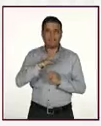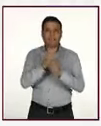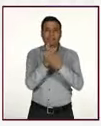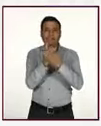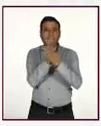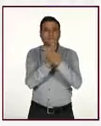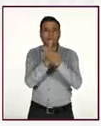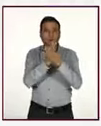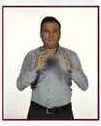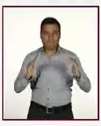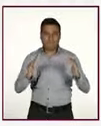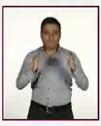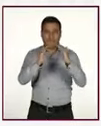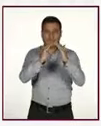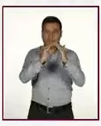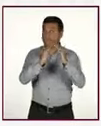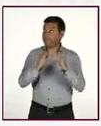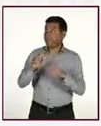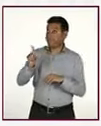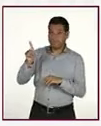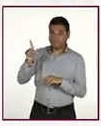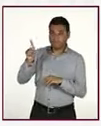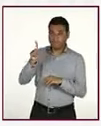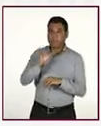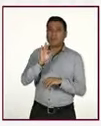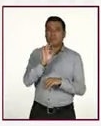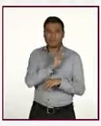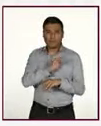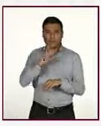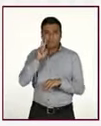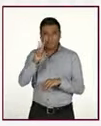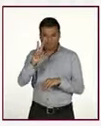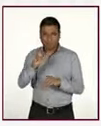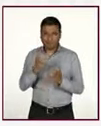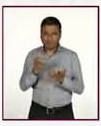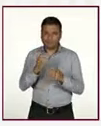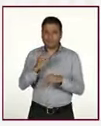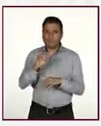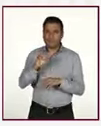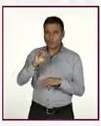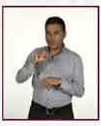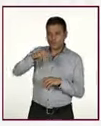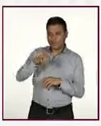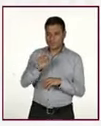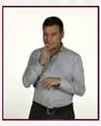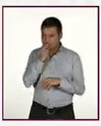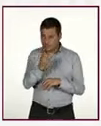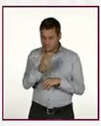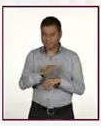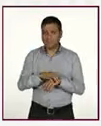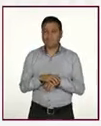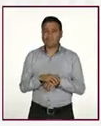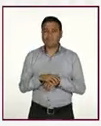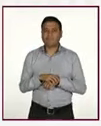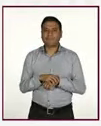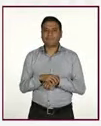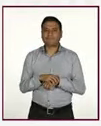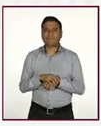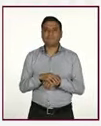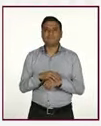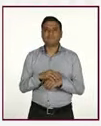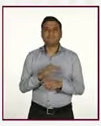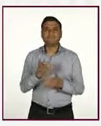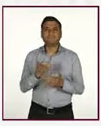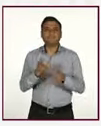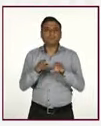pirámide donde podemos ver cómo es la Organización Mundial de la Salud, cómo menciona cuáles son cómo se